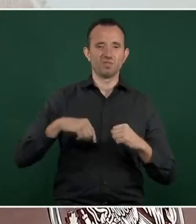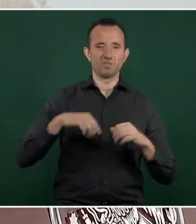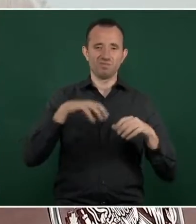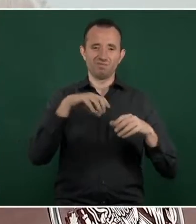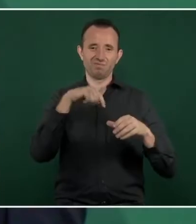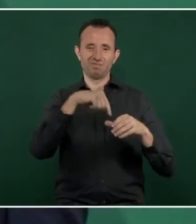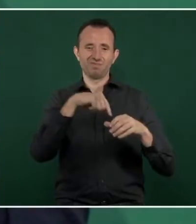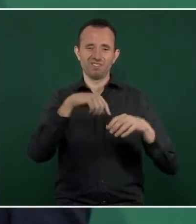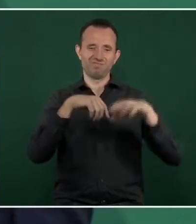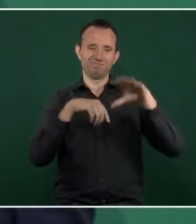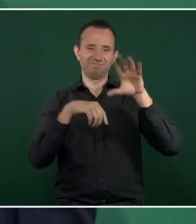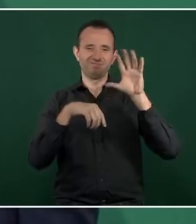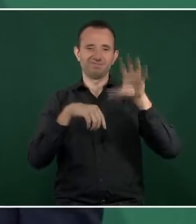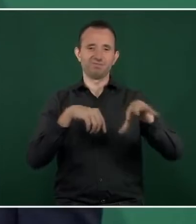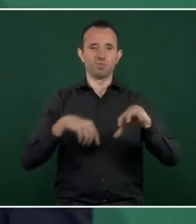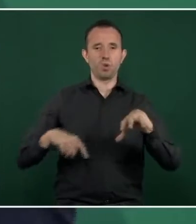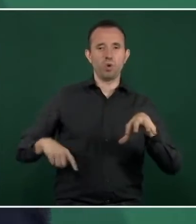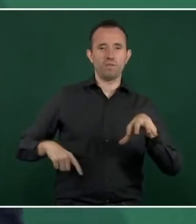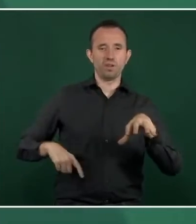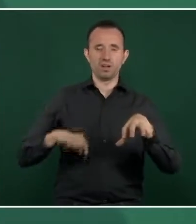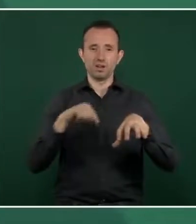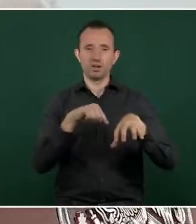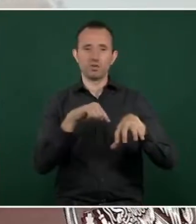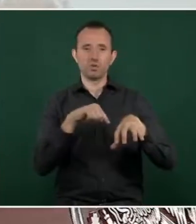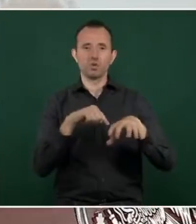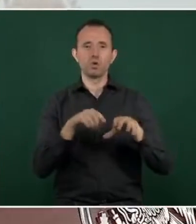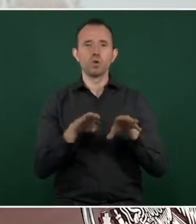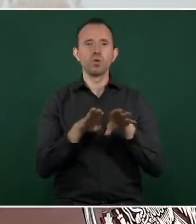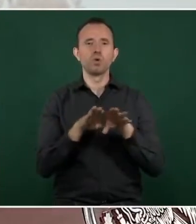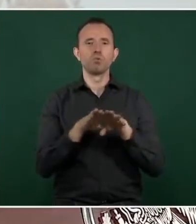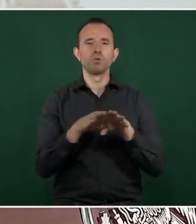es que no se actúe